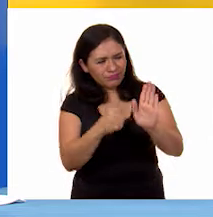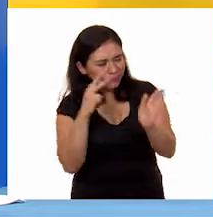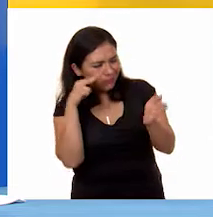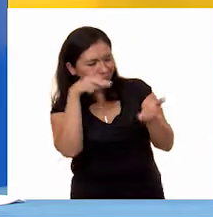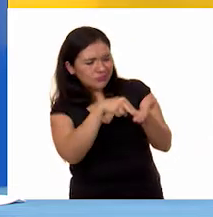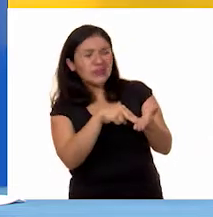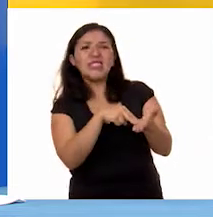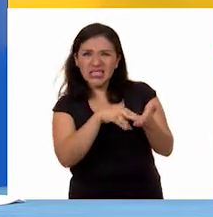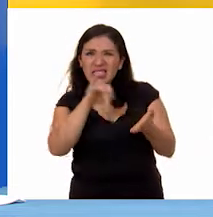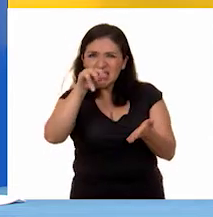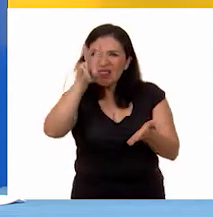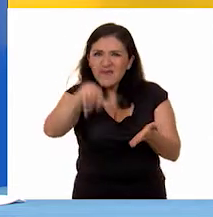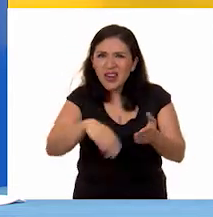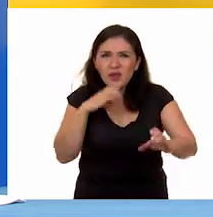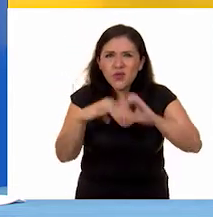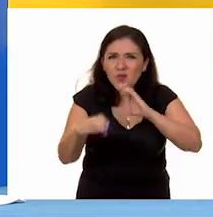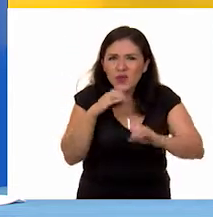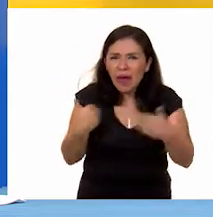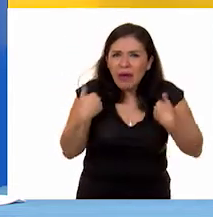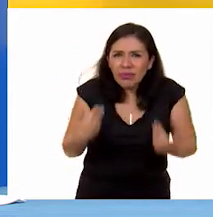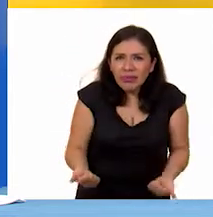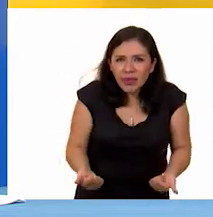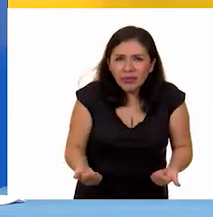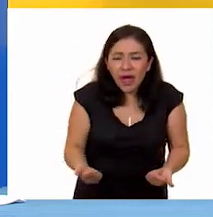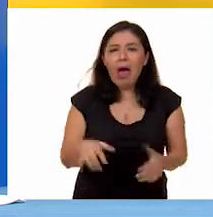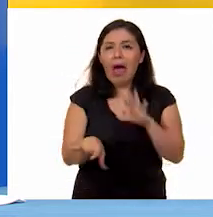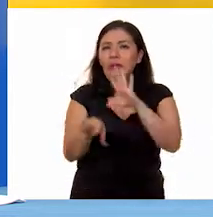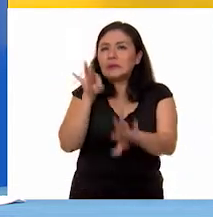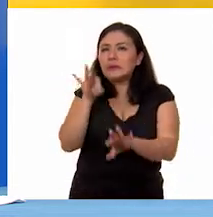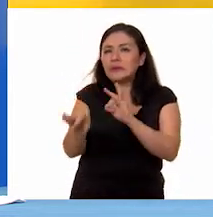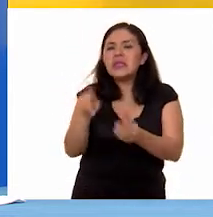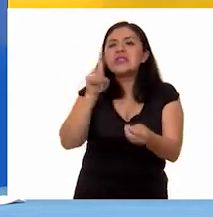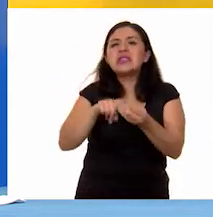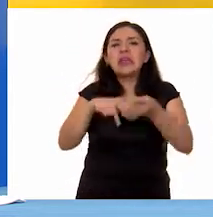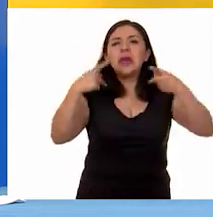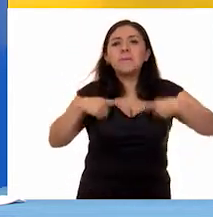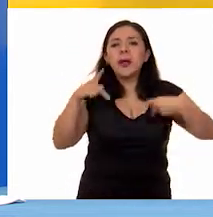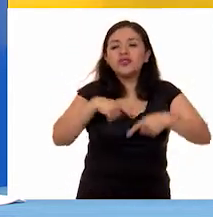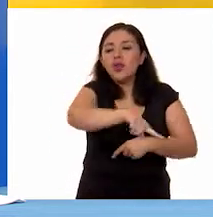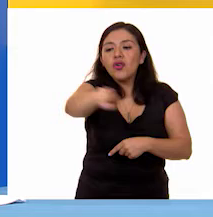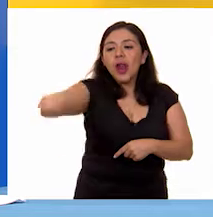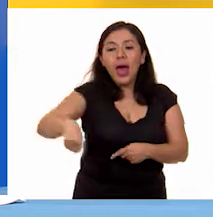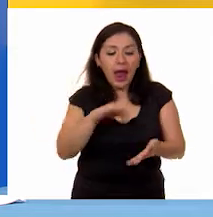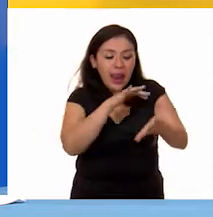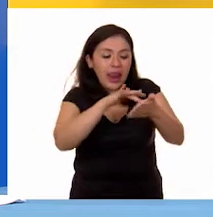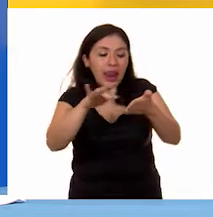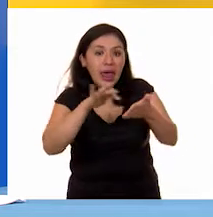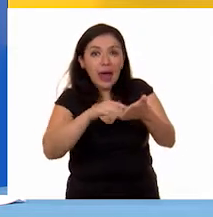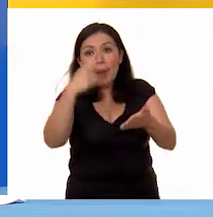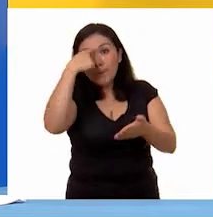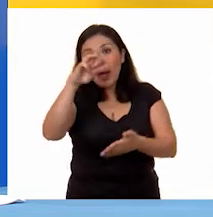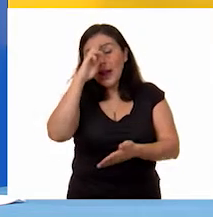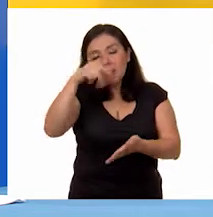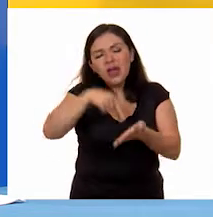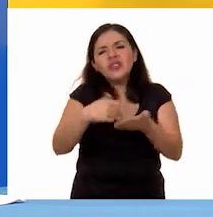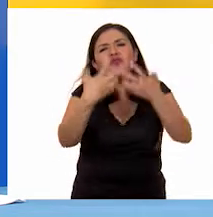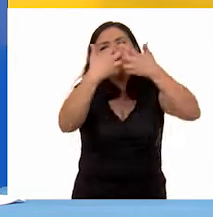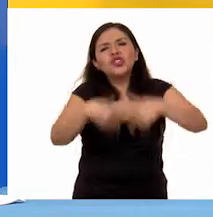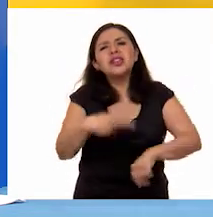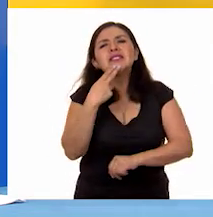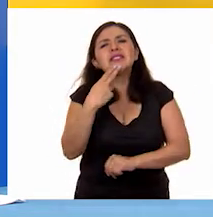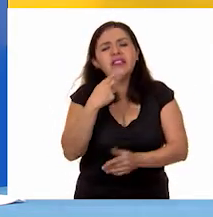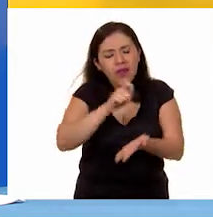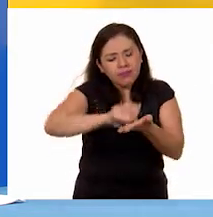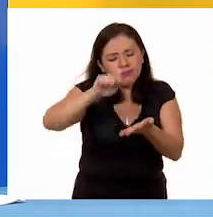de plantear el propósito comunicativo. Elegir a nuestros destinatarios y respetar la función del texto. Para